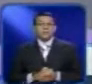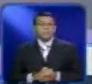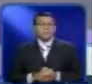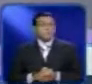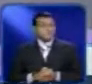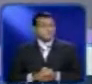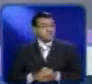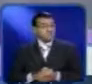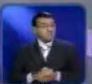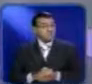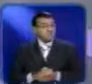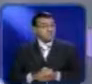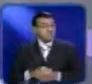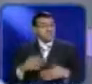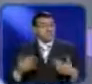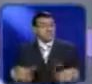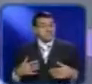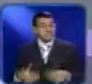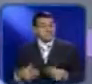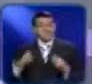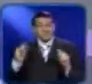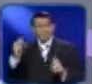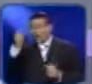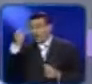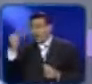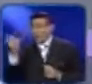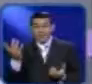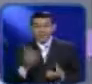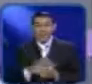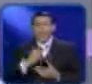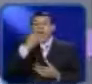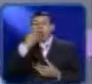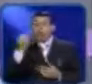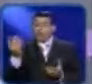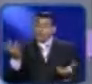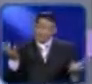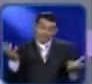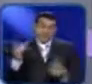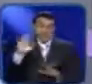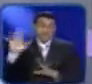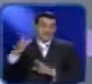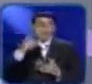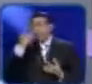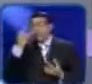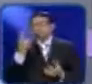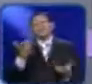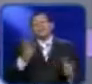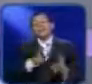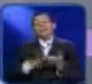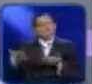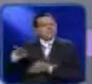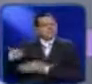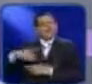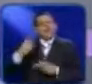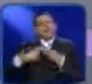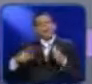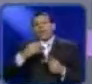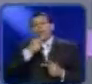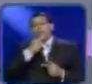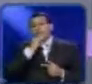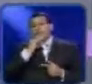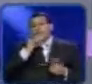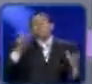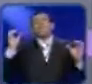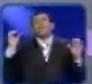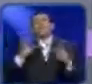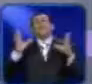Ah, ¿qué tal? A que comenzaron bien rico el viernes los varones de la casa. Seguimos con otra agradable noticia. Y es que por fin el